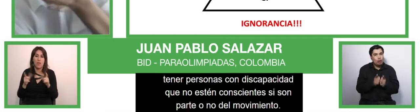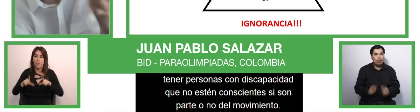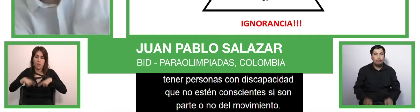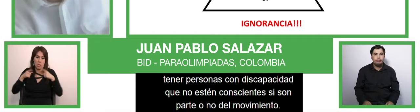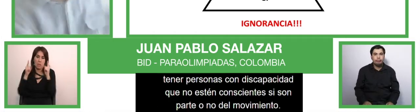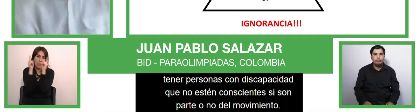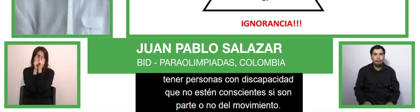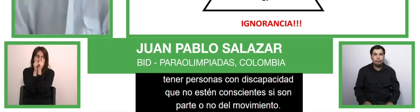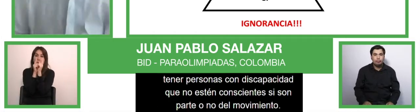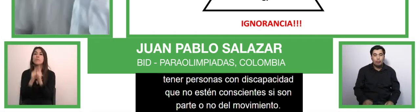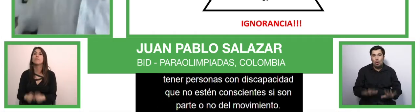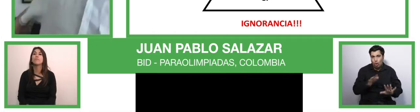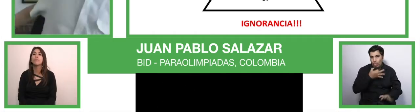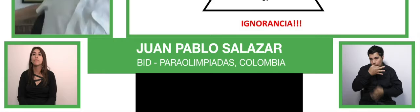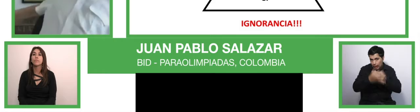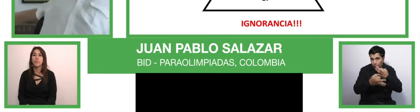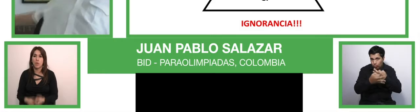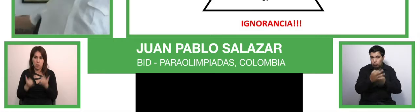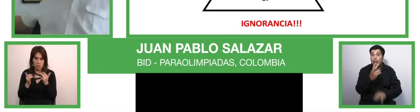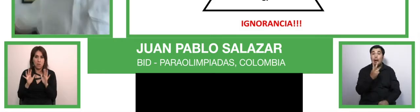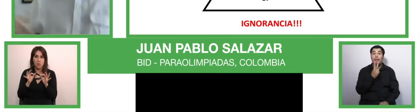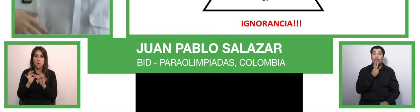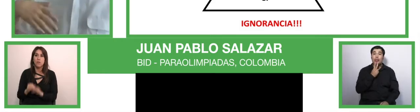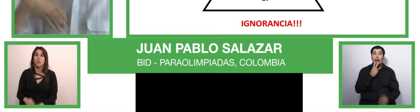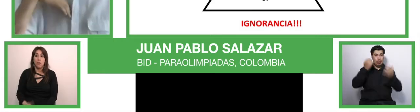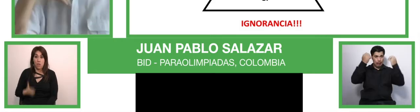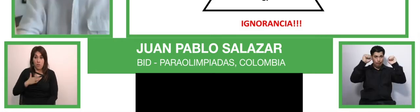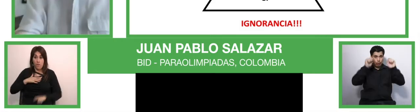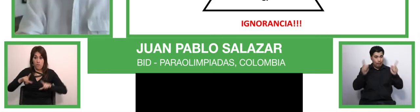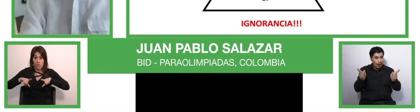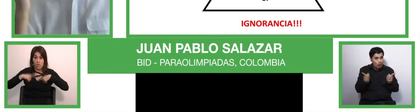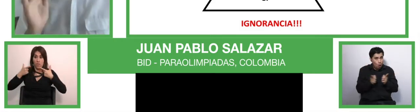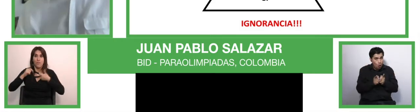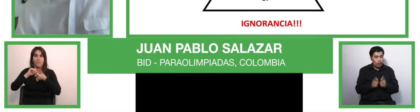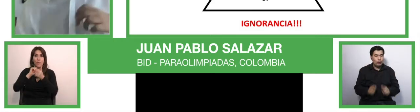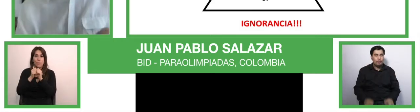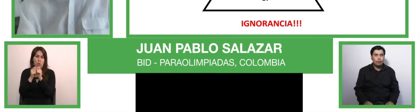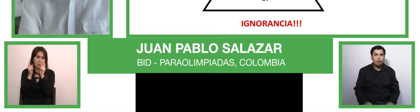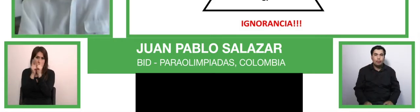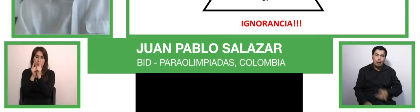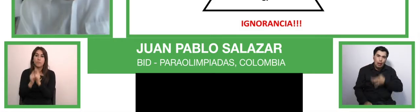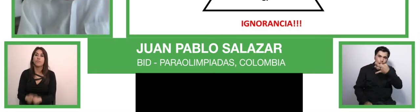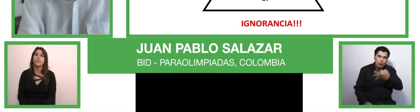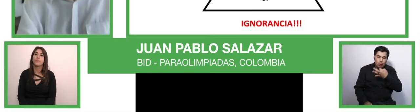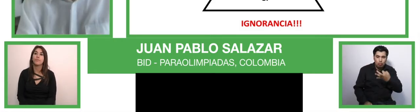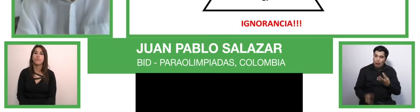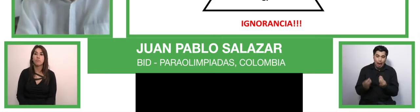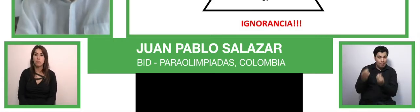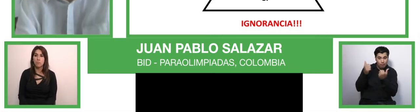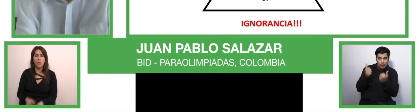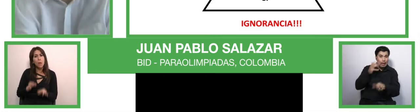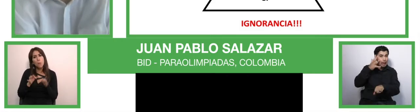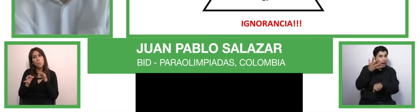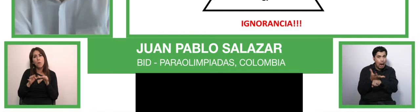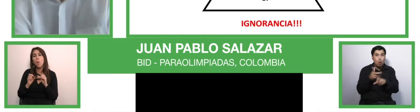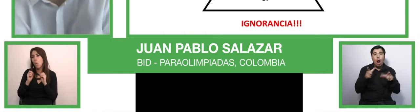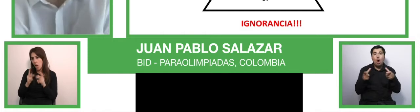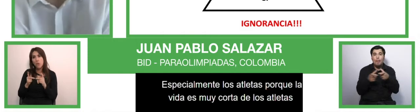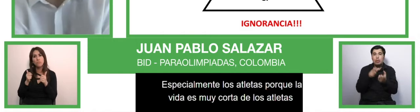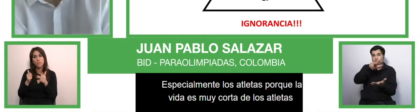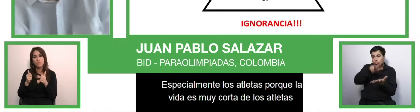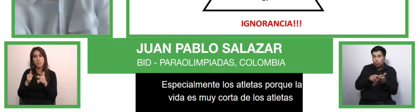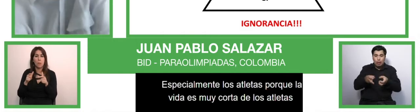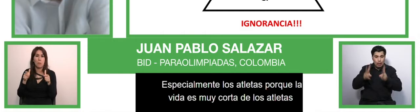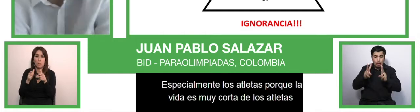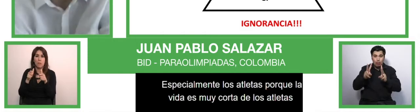vida deportiva, digo, y a lo mejor quieren decir, mire, esto no, excelente que exista una convención y unos derechos, pero